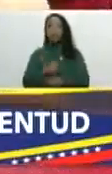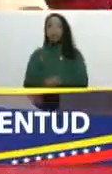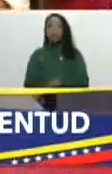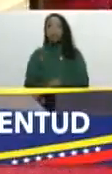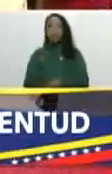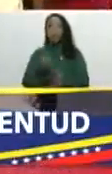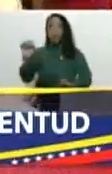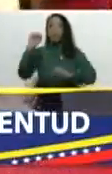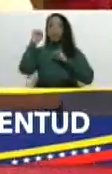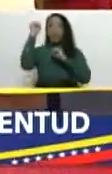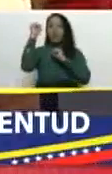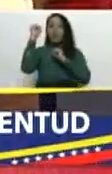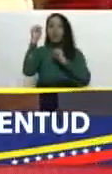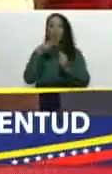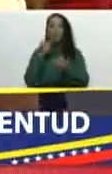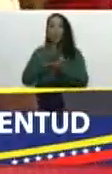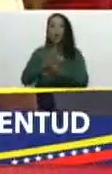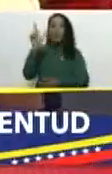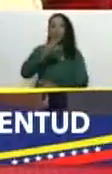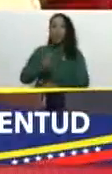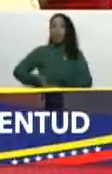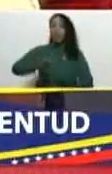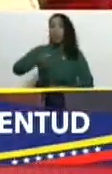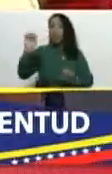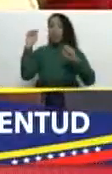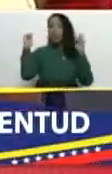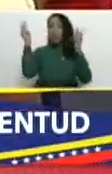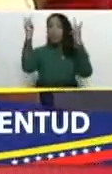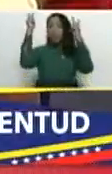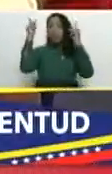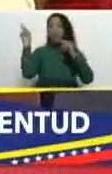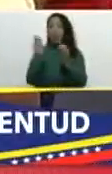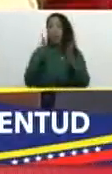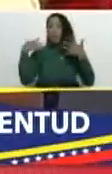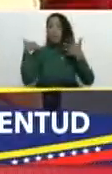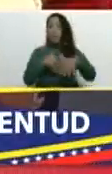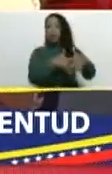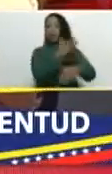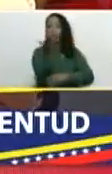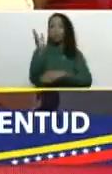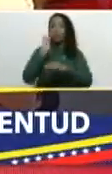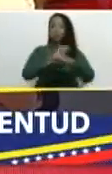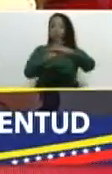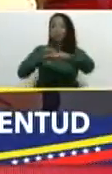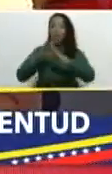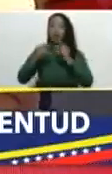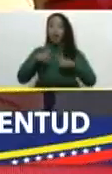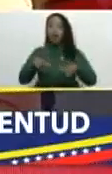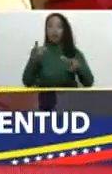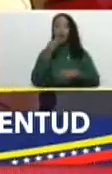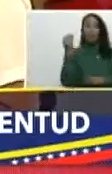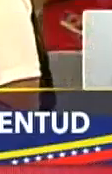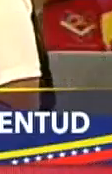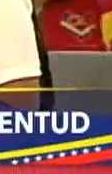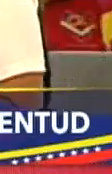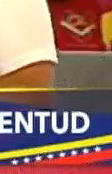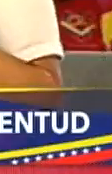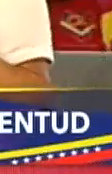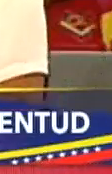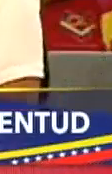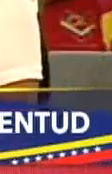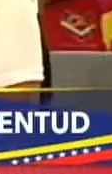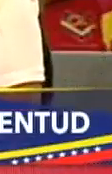vencer o morir, necesario es vencer. Y en esa gran marcha usted convocó a toda esta juventud a este gran